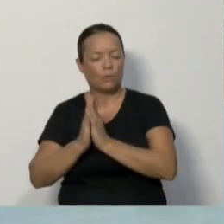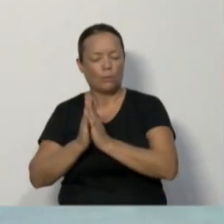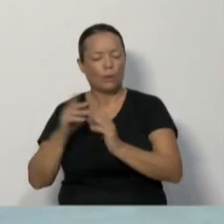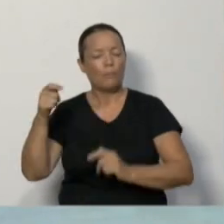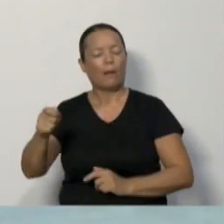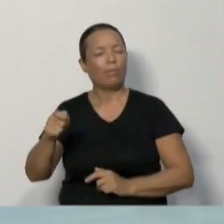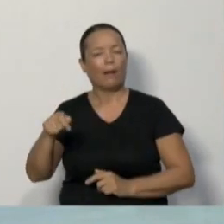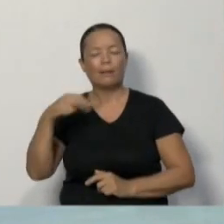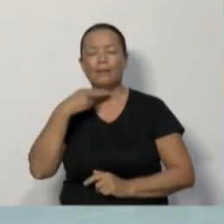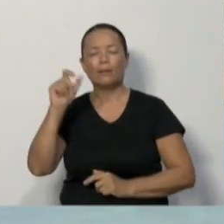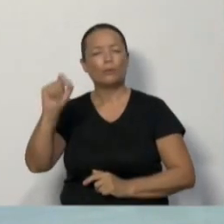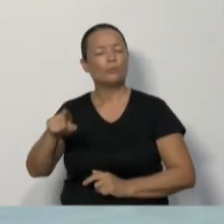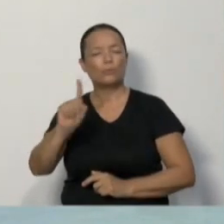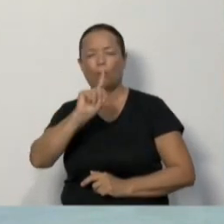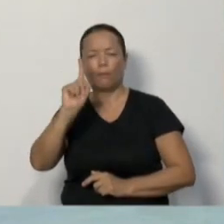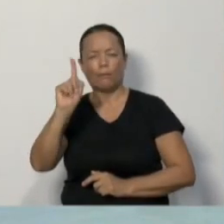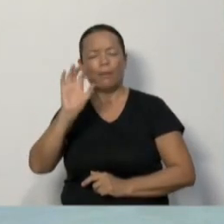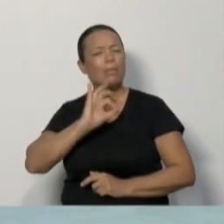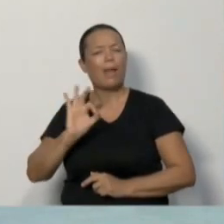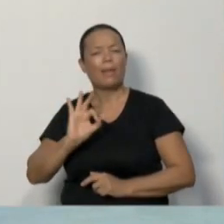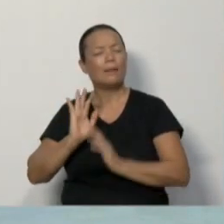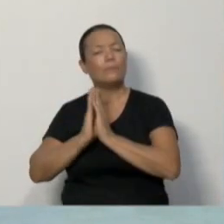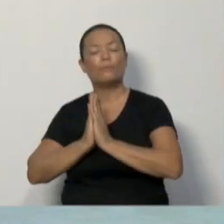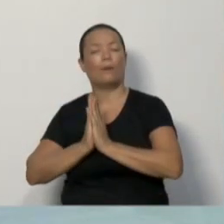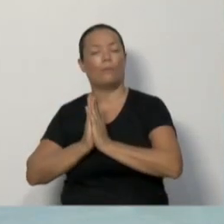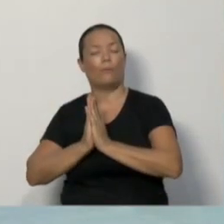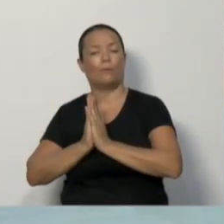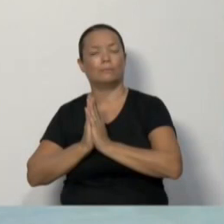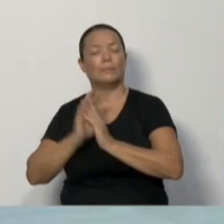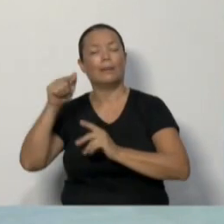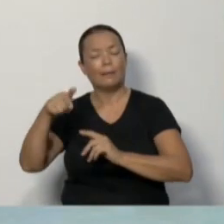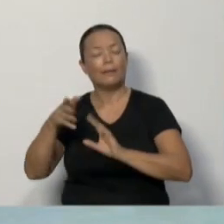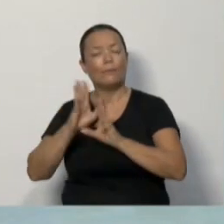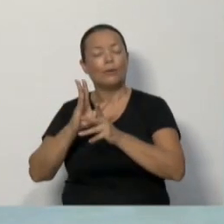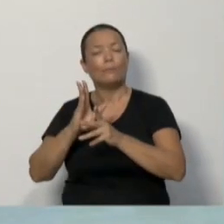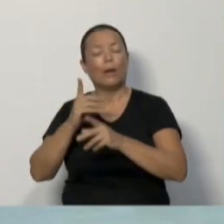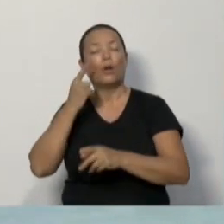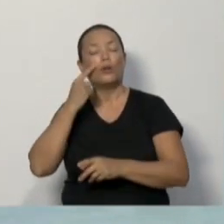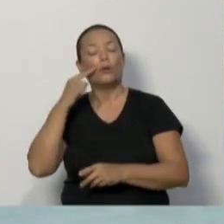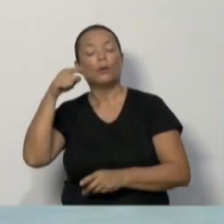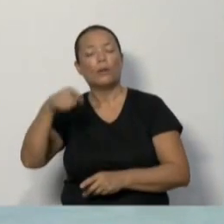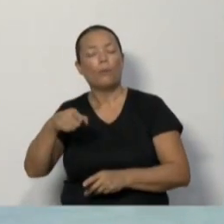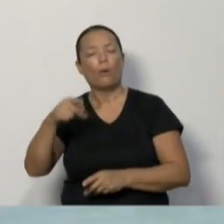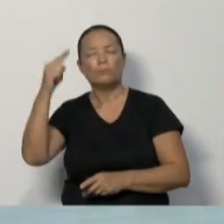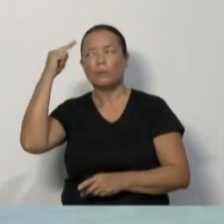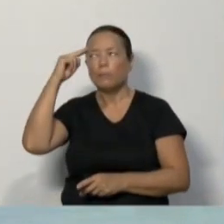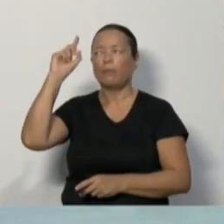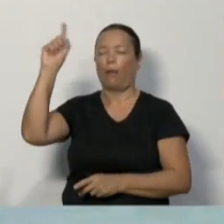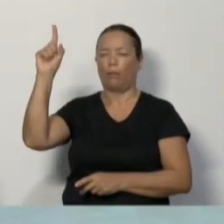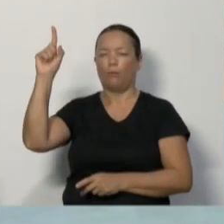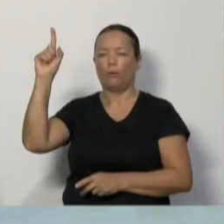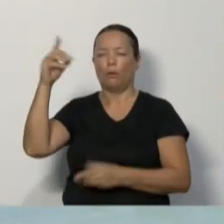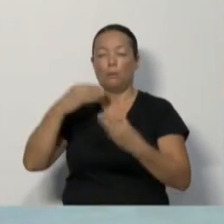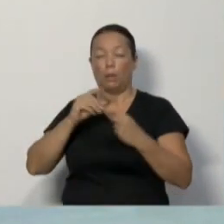mano sobre el muchacho ni le hagas ningún daño. Ahora sé que temes a Dios porque no me